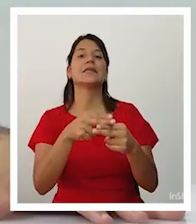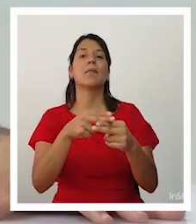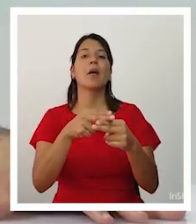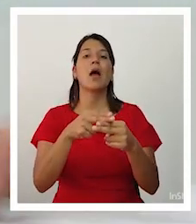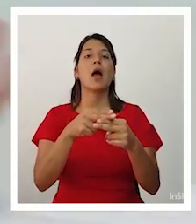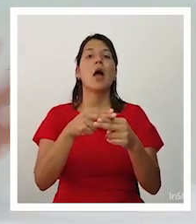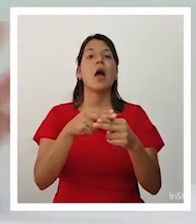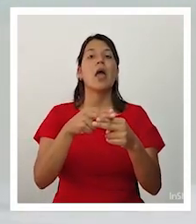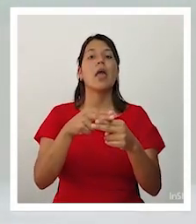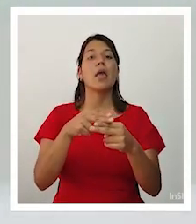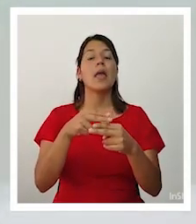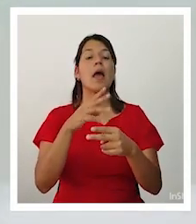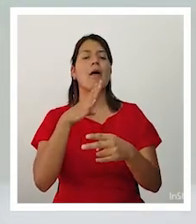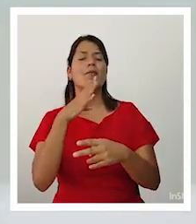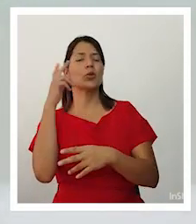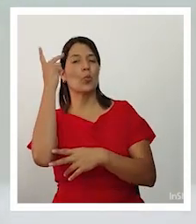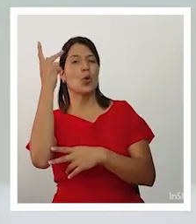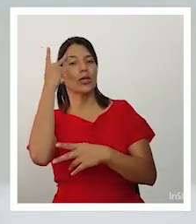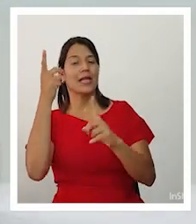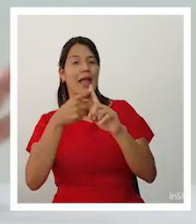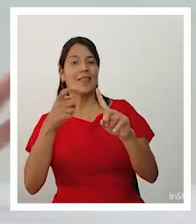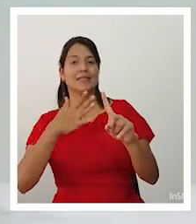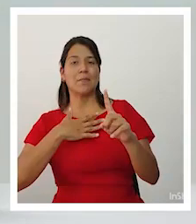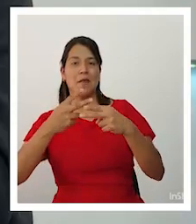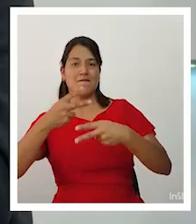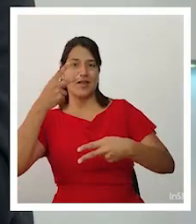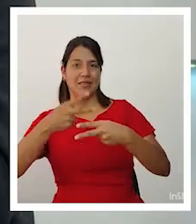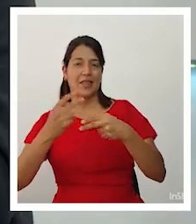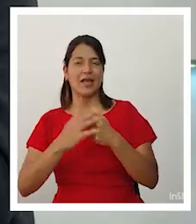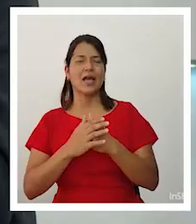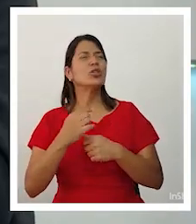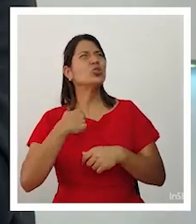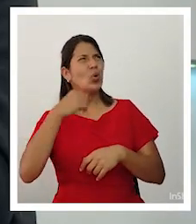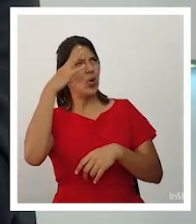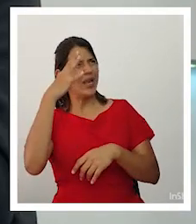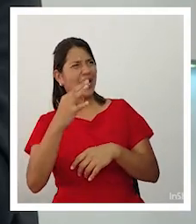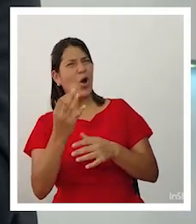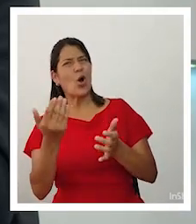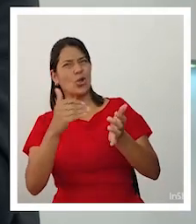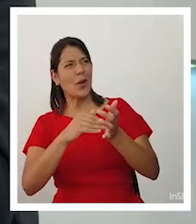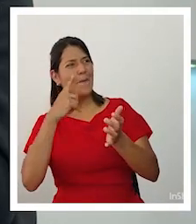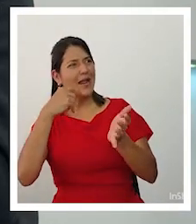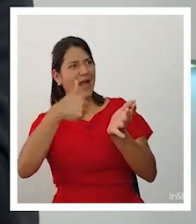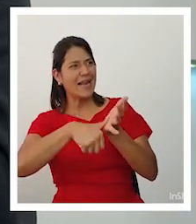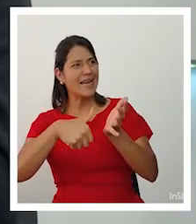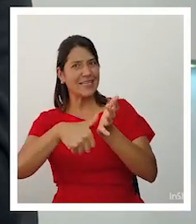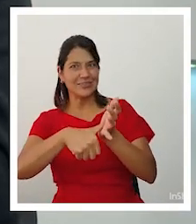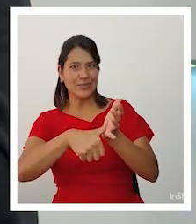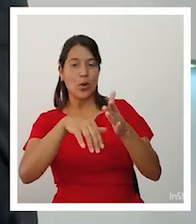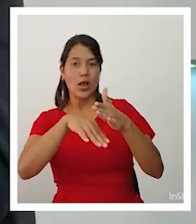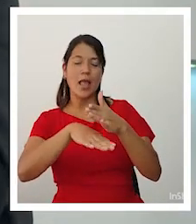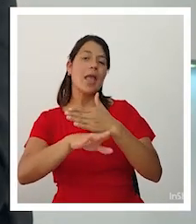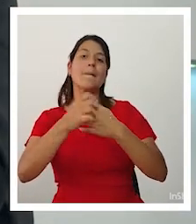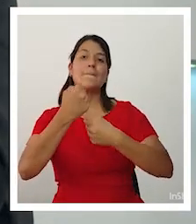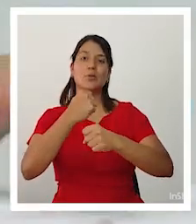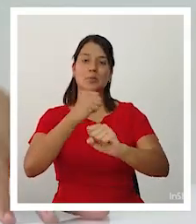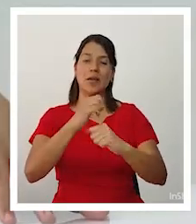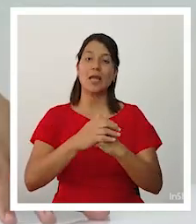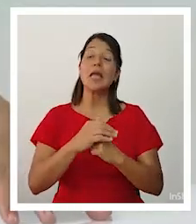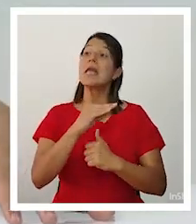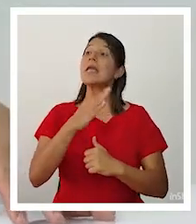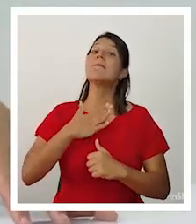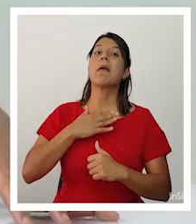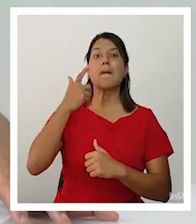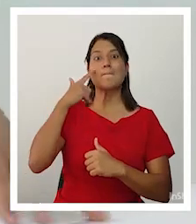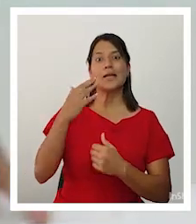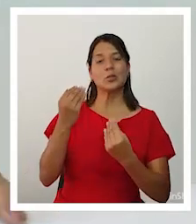desde mi ventana, ¿verdad? Lo hacíamos con lo que fue que creo que Zoom. viene para las elecciones municipales. Y nos pareció muy